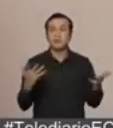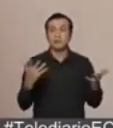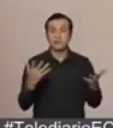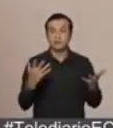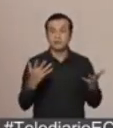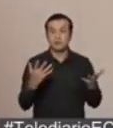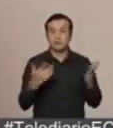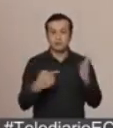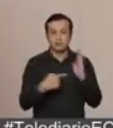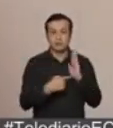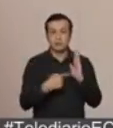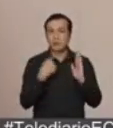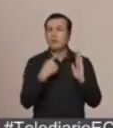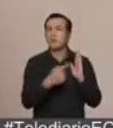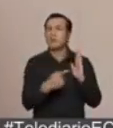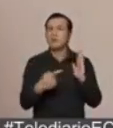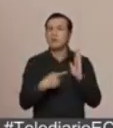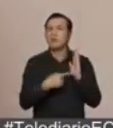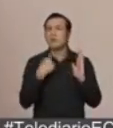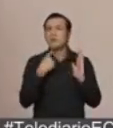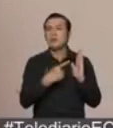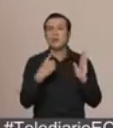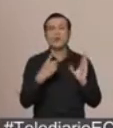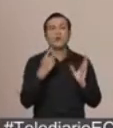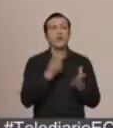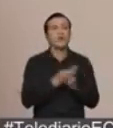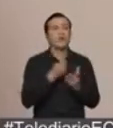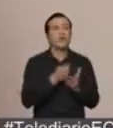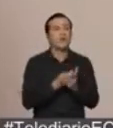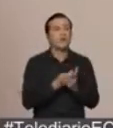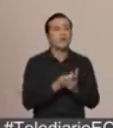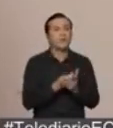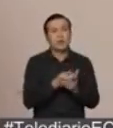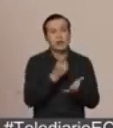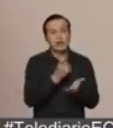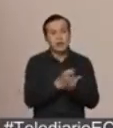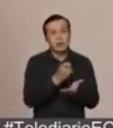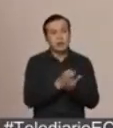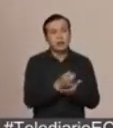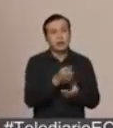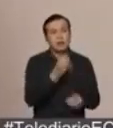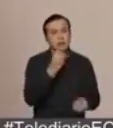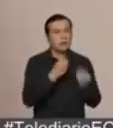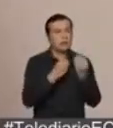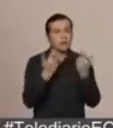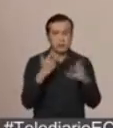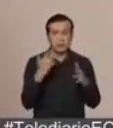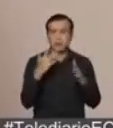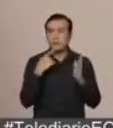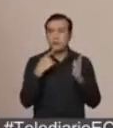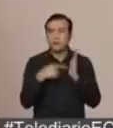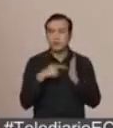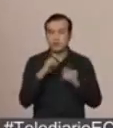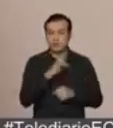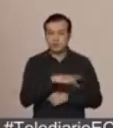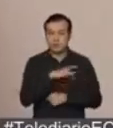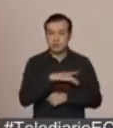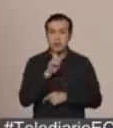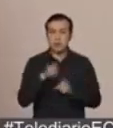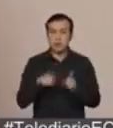de China de que no es seguro consumir el camarón. Ha pasado ya con el caso del salmón en Chile en alguna